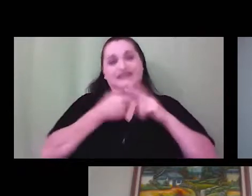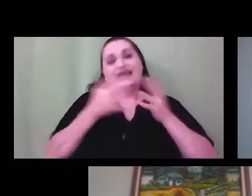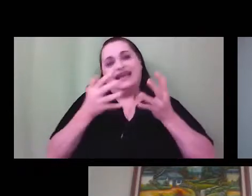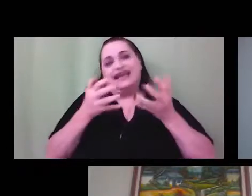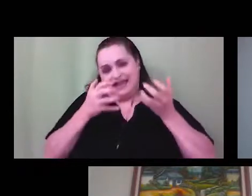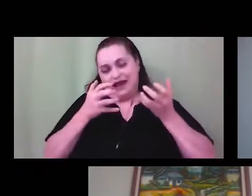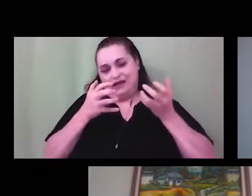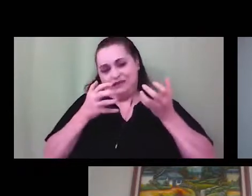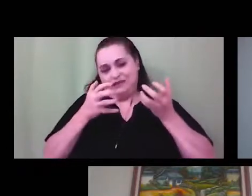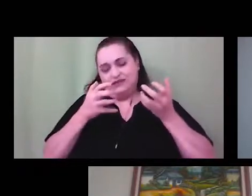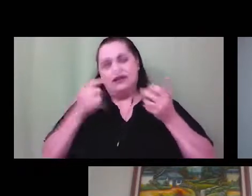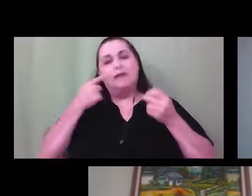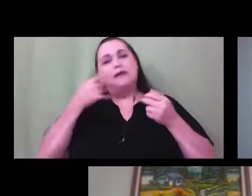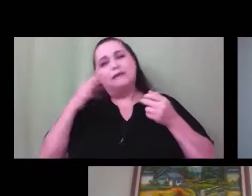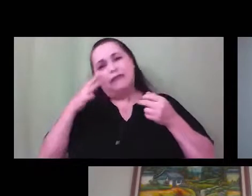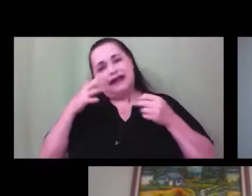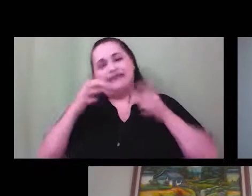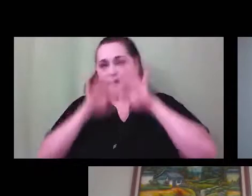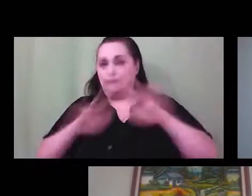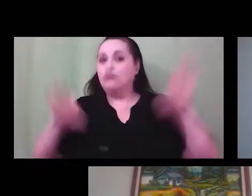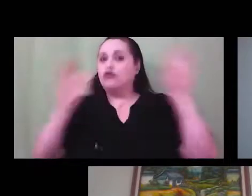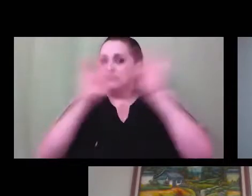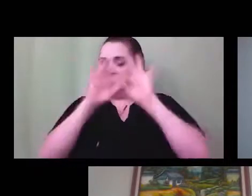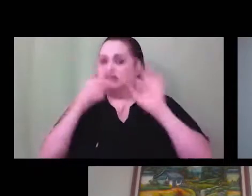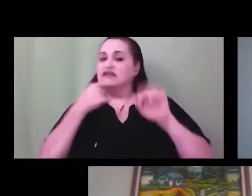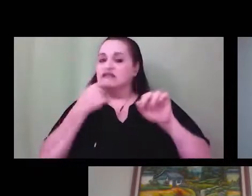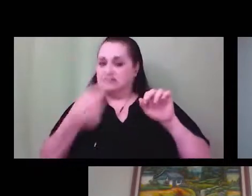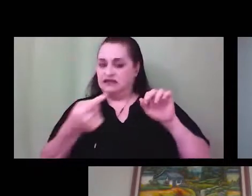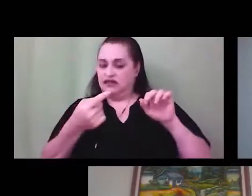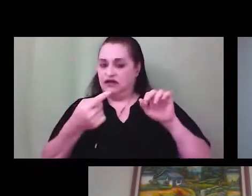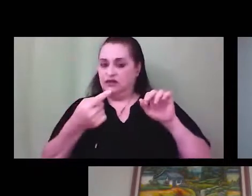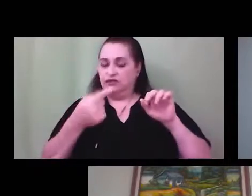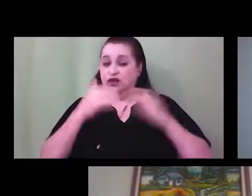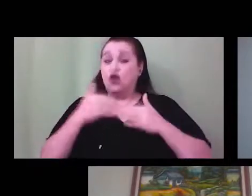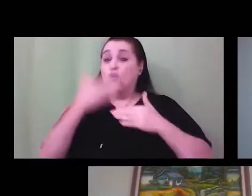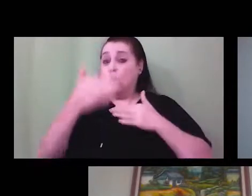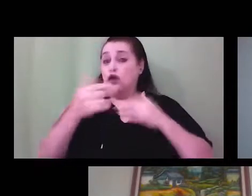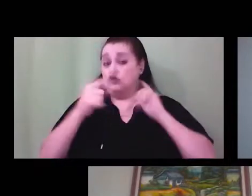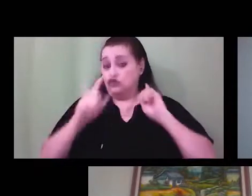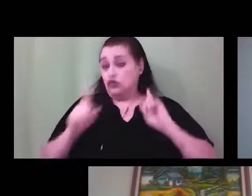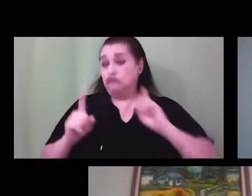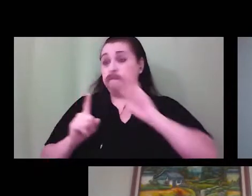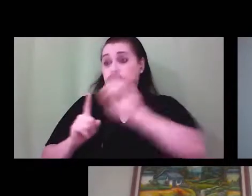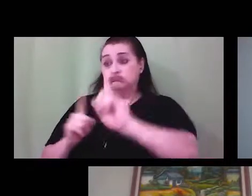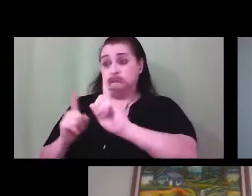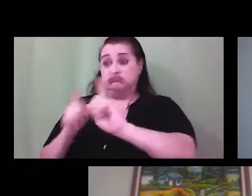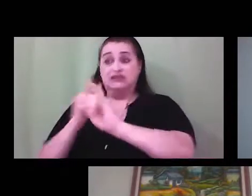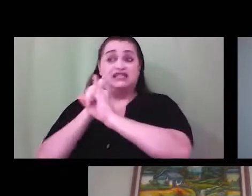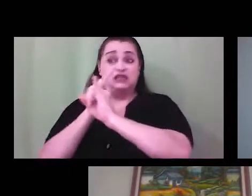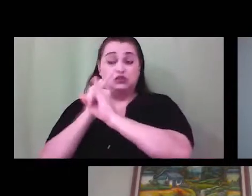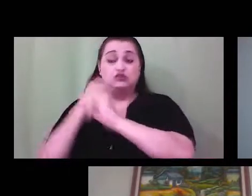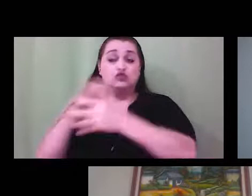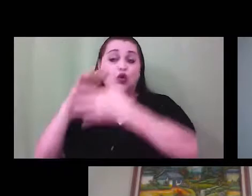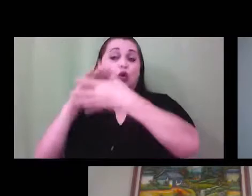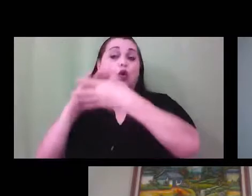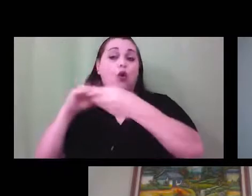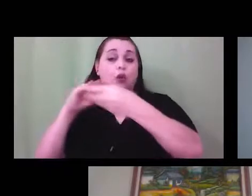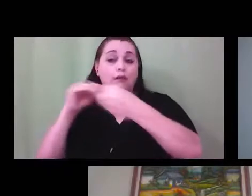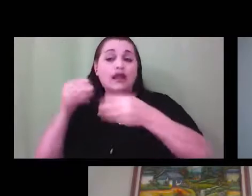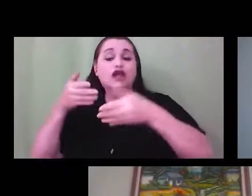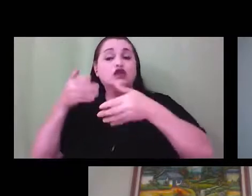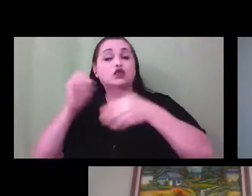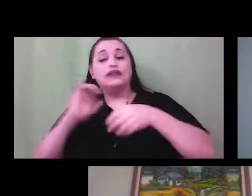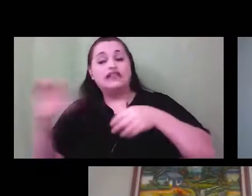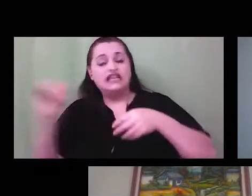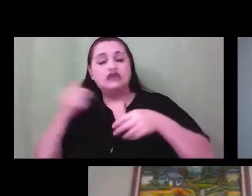querido. Sí me parece importante mencionarlo, ¿verdad? Cuando yo me acerco a la institución, comento que tengo un niño